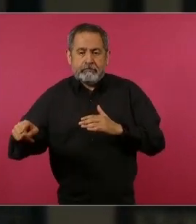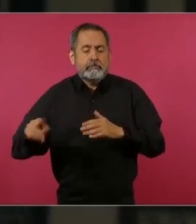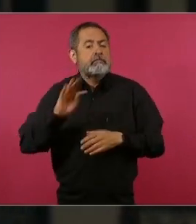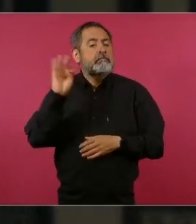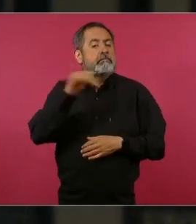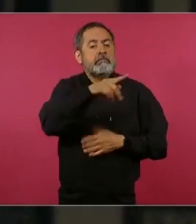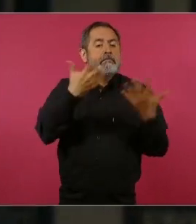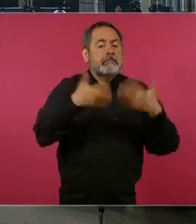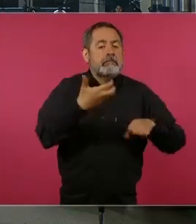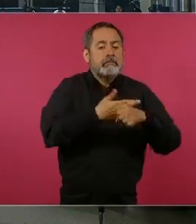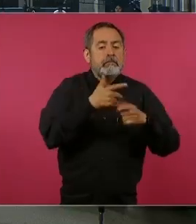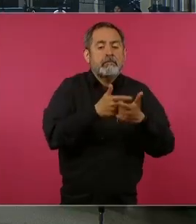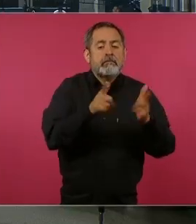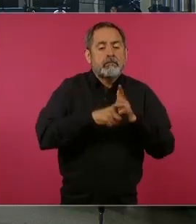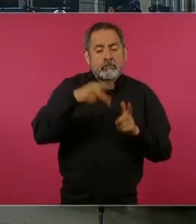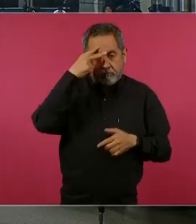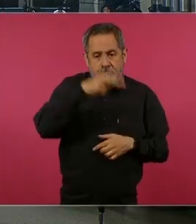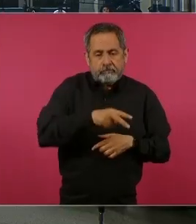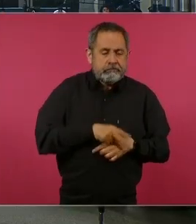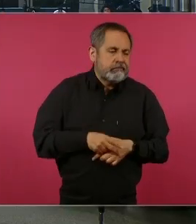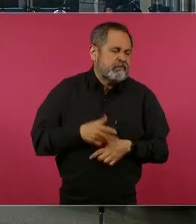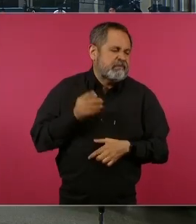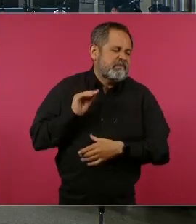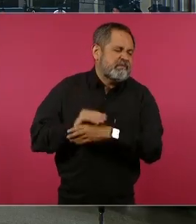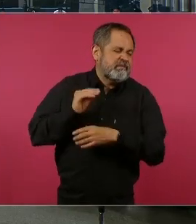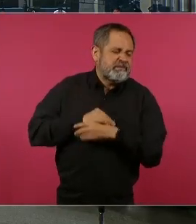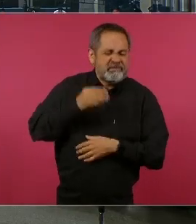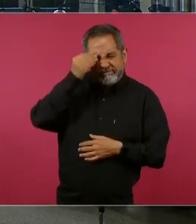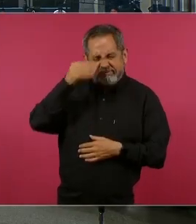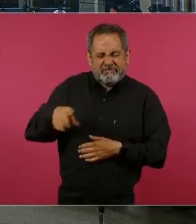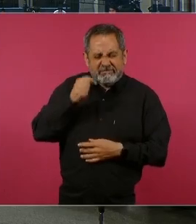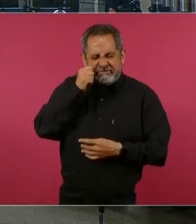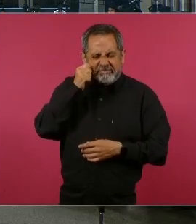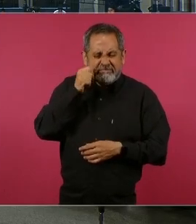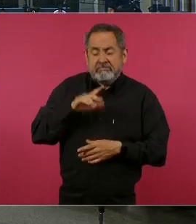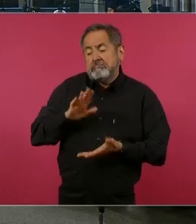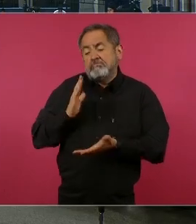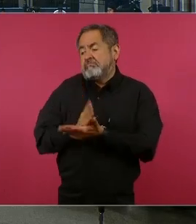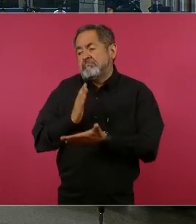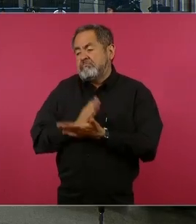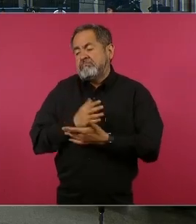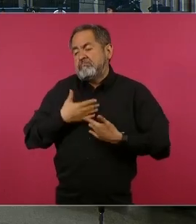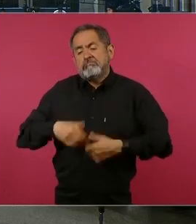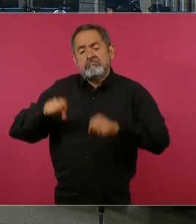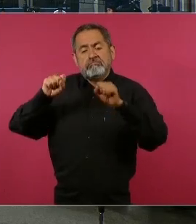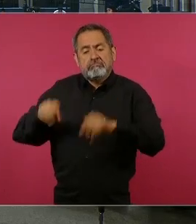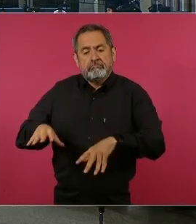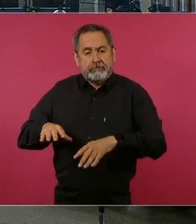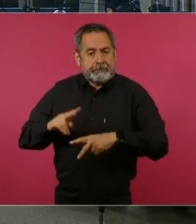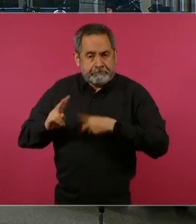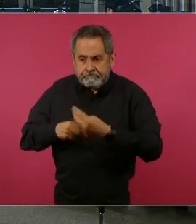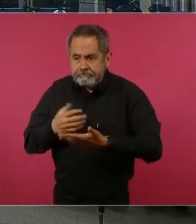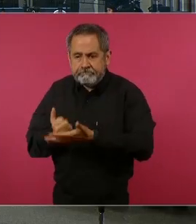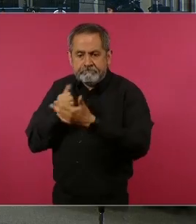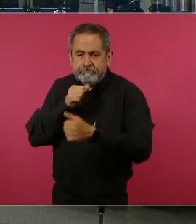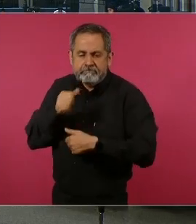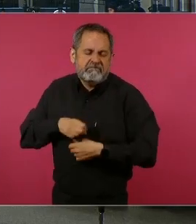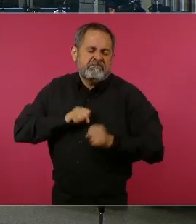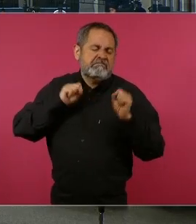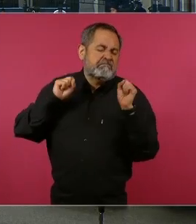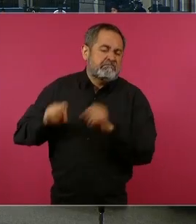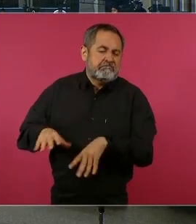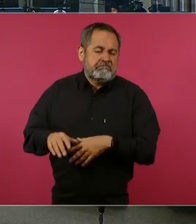empresa Grupo México y las autoridades de aquel entonces, que decidieron abandonar el rescate y no actuar